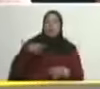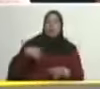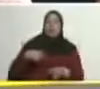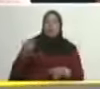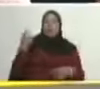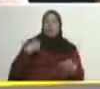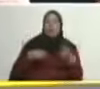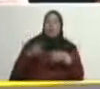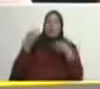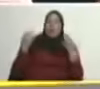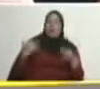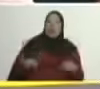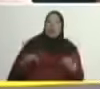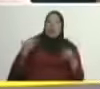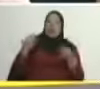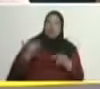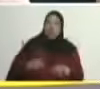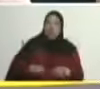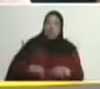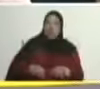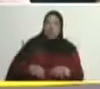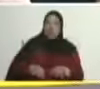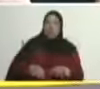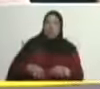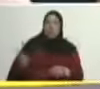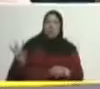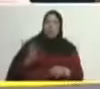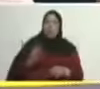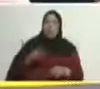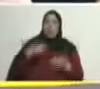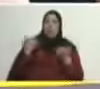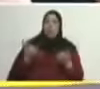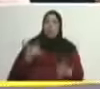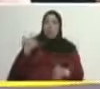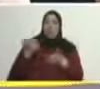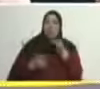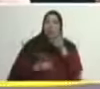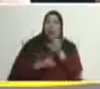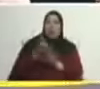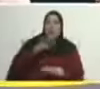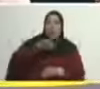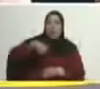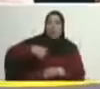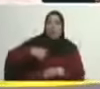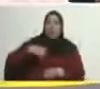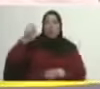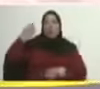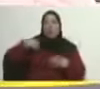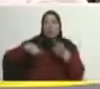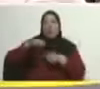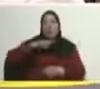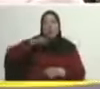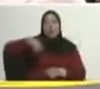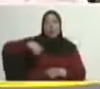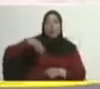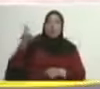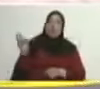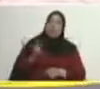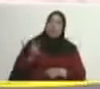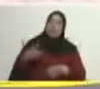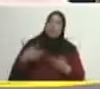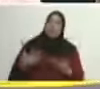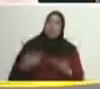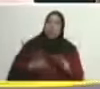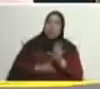recursos naturales a aquellos países que ya se han desarrollado en el norte global,